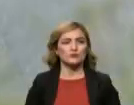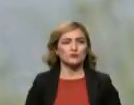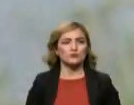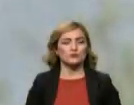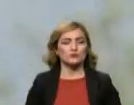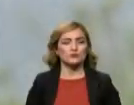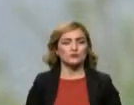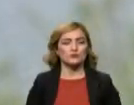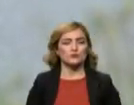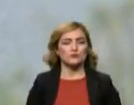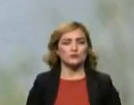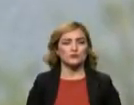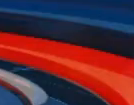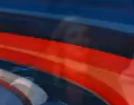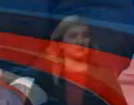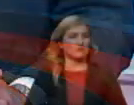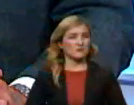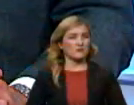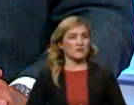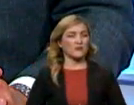Paul Coello, 24 horas.